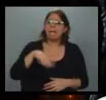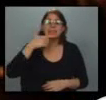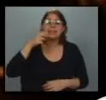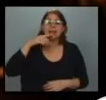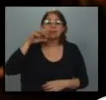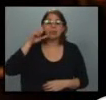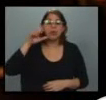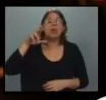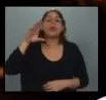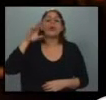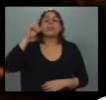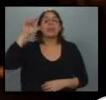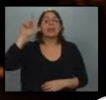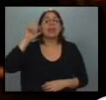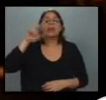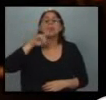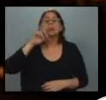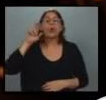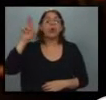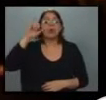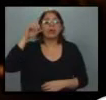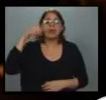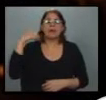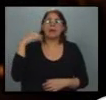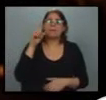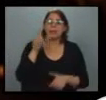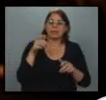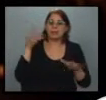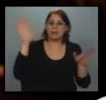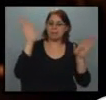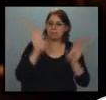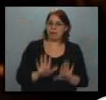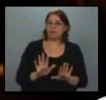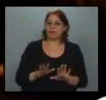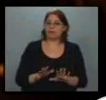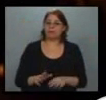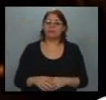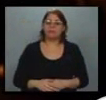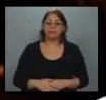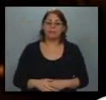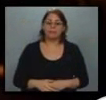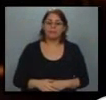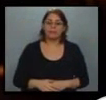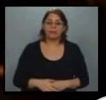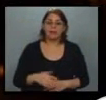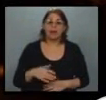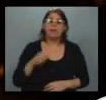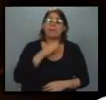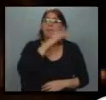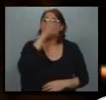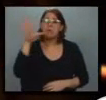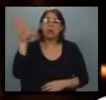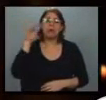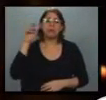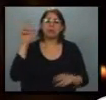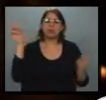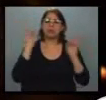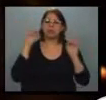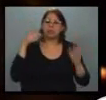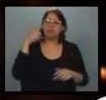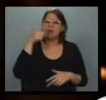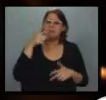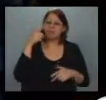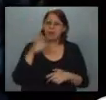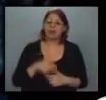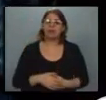calle, los vecinos están obviamente conmovidos, es algo que... Se escucharon los disparos en la madrugada, conmovió a todos. Fíjate cómo